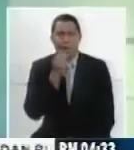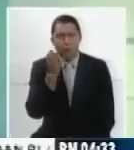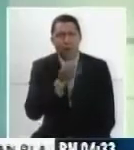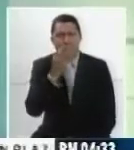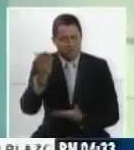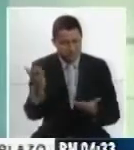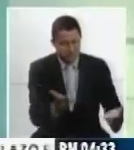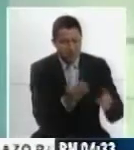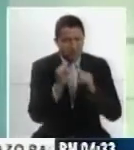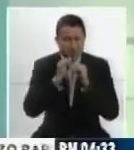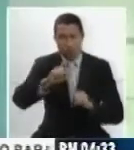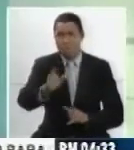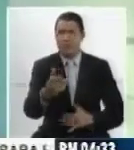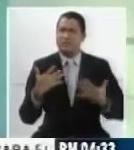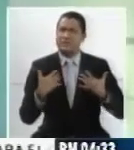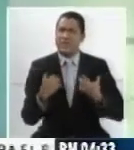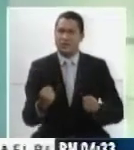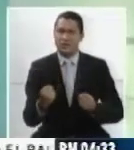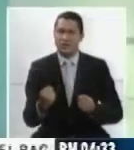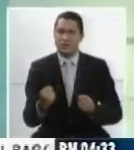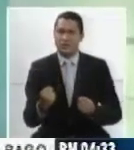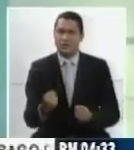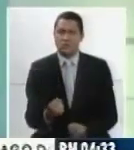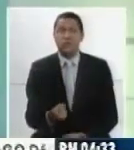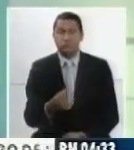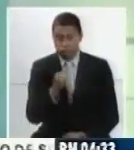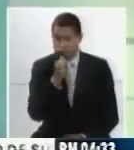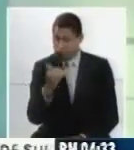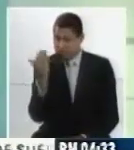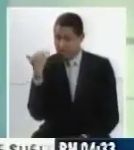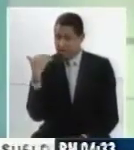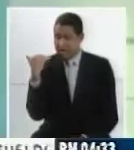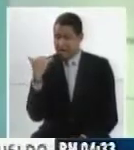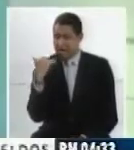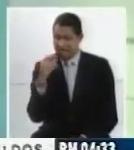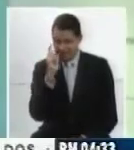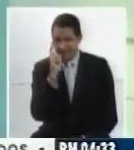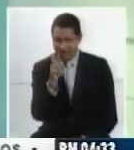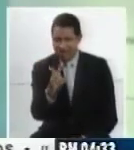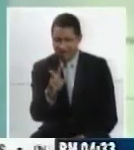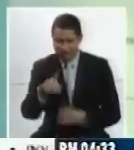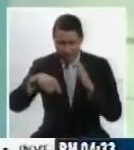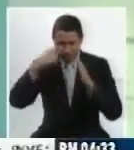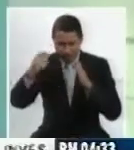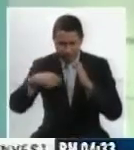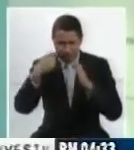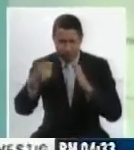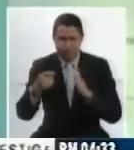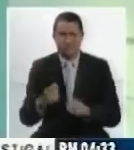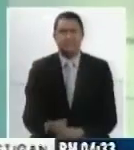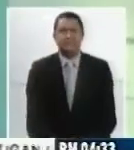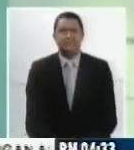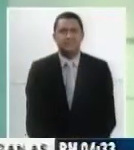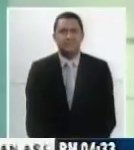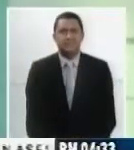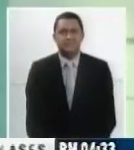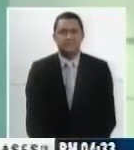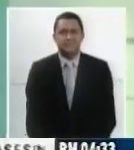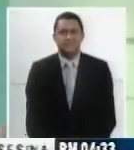Buenas tardes, bienvenidos a Noticias Globo Visión Salud, tal y cual como nuestra nota, la nota redactada por nuestro equipo de